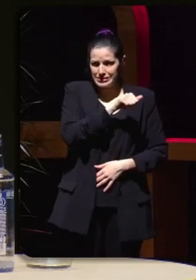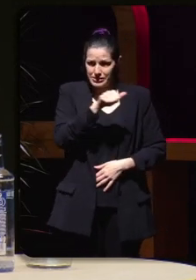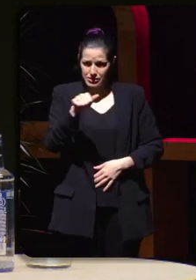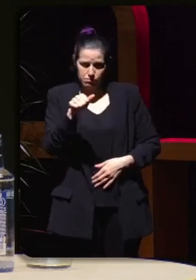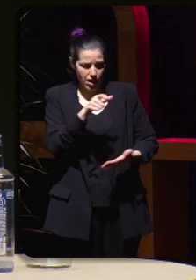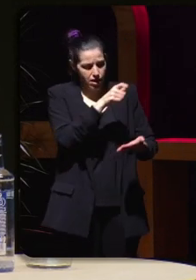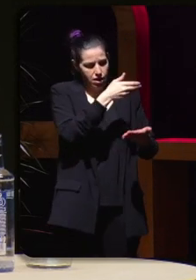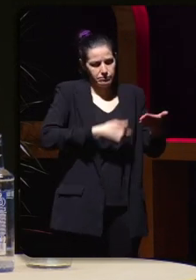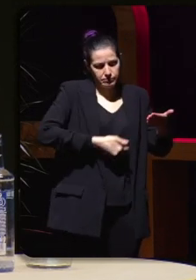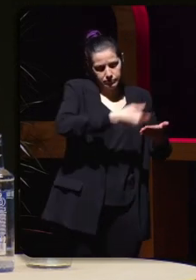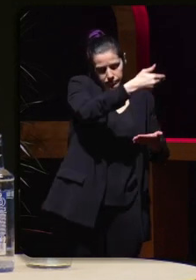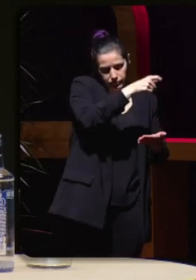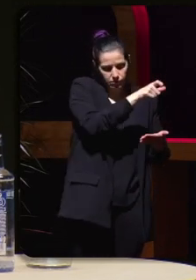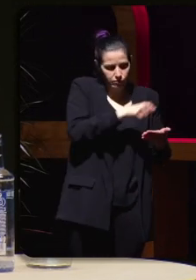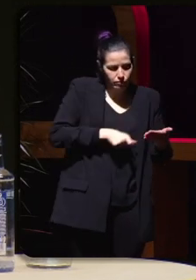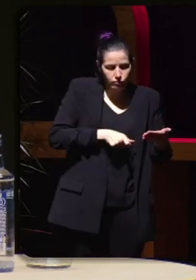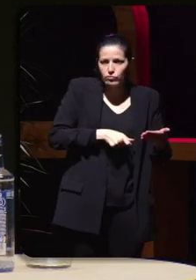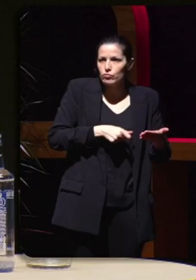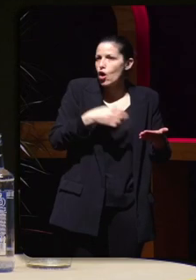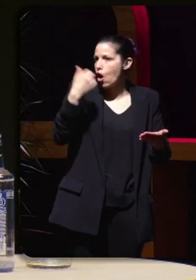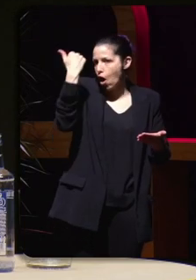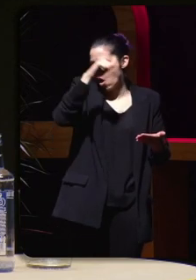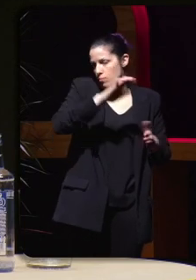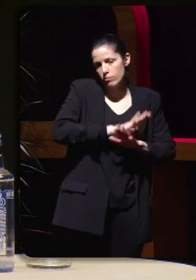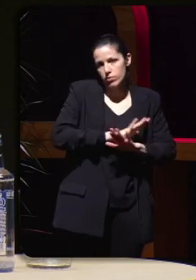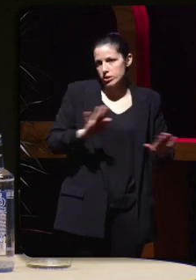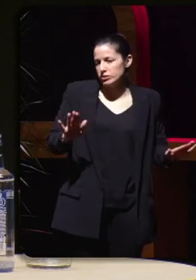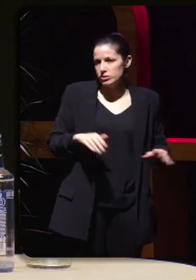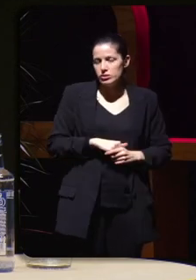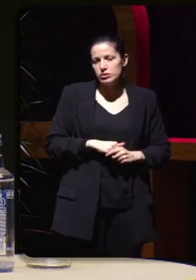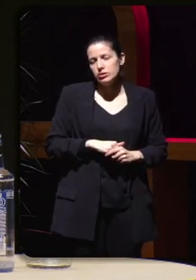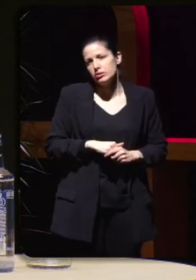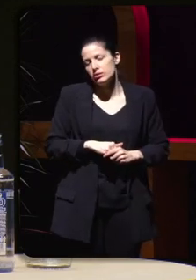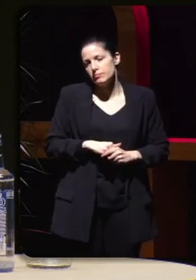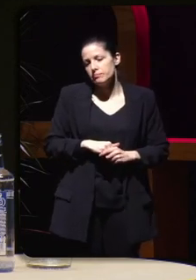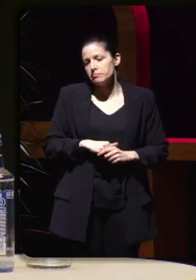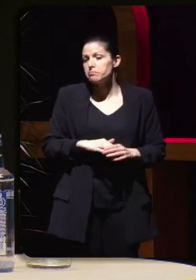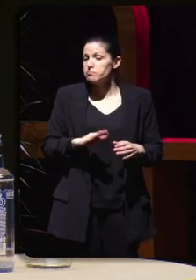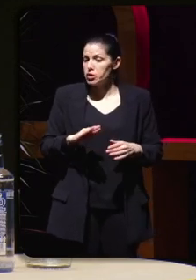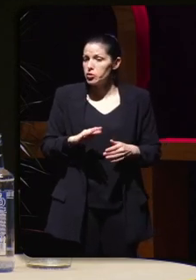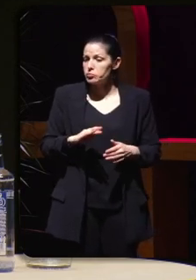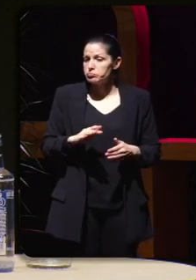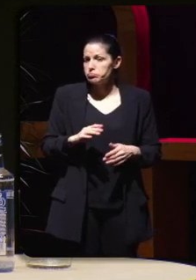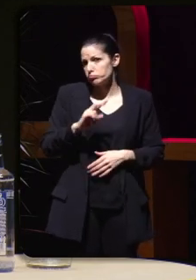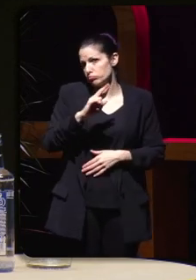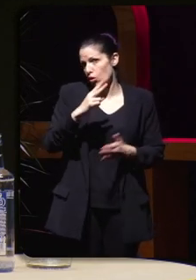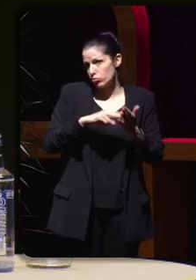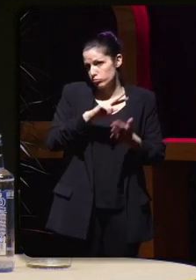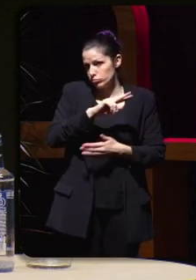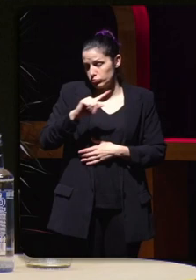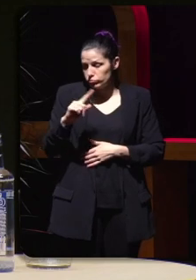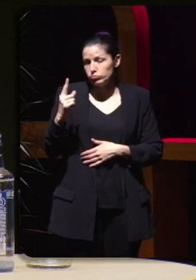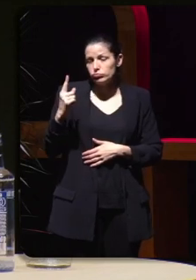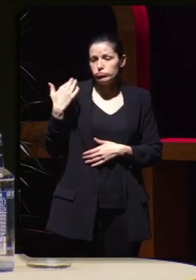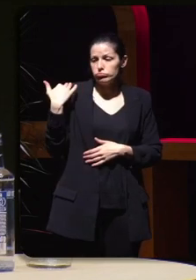absolutamente copada por y en ese momento nos llamaron a Jimena sabadú y a mí no sé si la conocéis